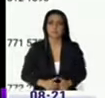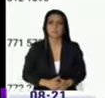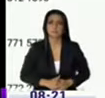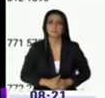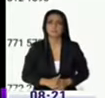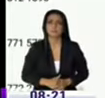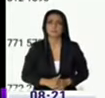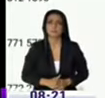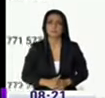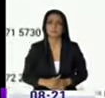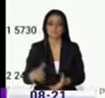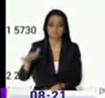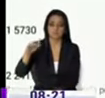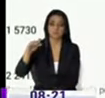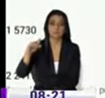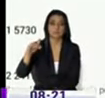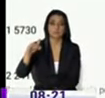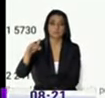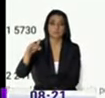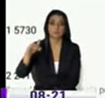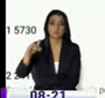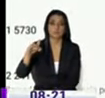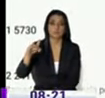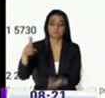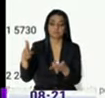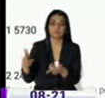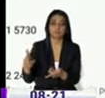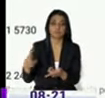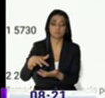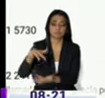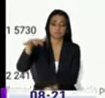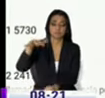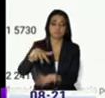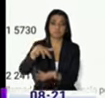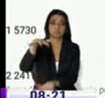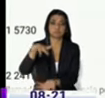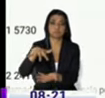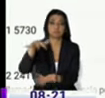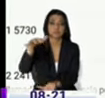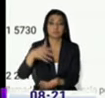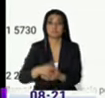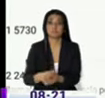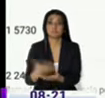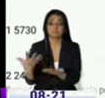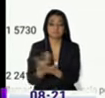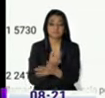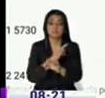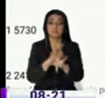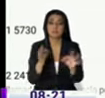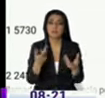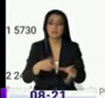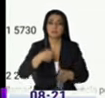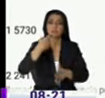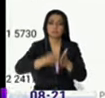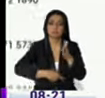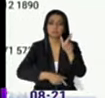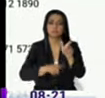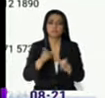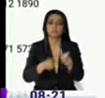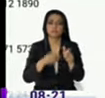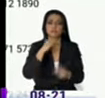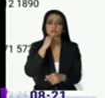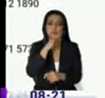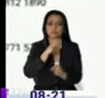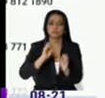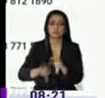el parque, ¿cómo está, no? Los guardias del parque son ciegos, sordos y mudos. ¿Qué labor les compete? Necesitamos sanciones para personas que